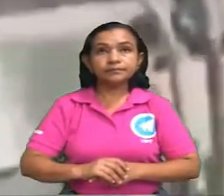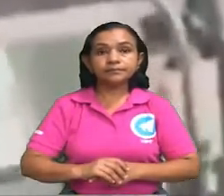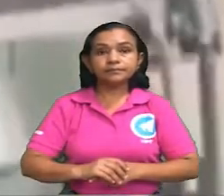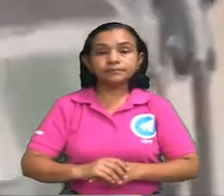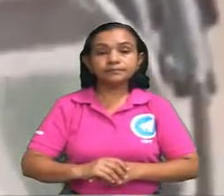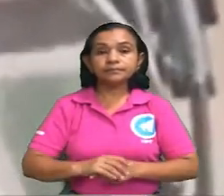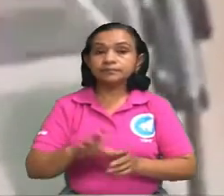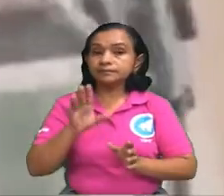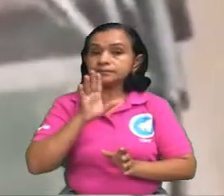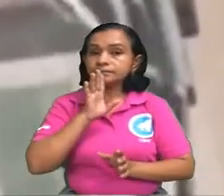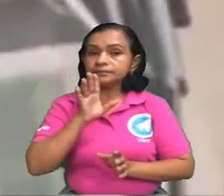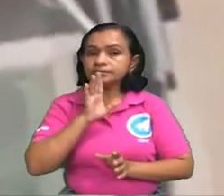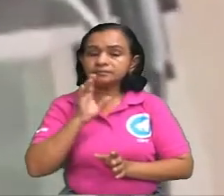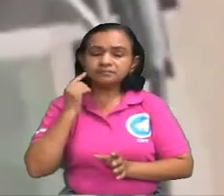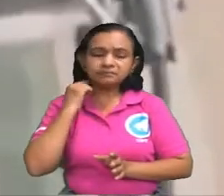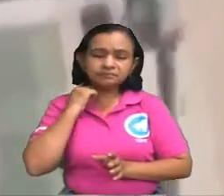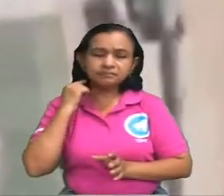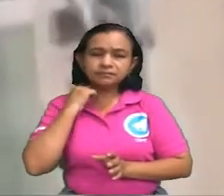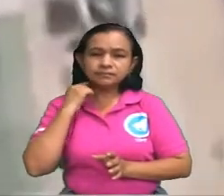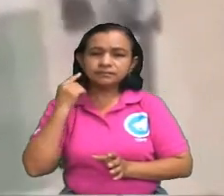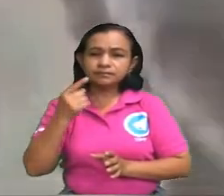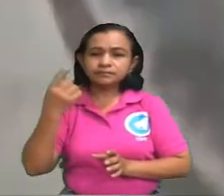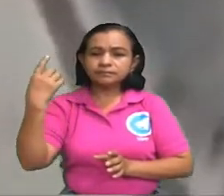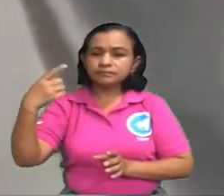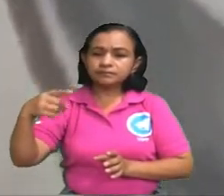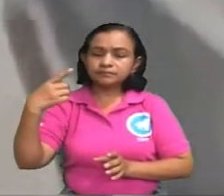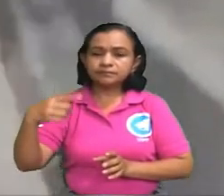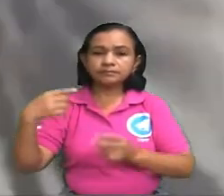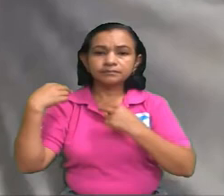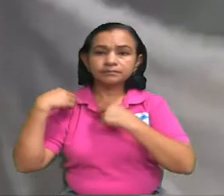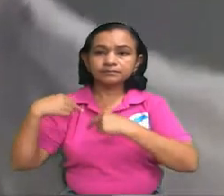Se habla con frecuencia de los derechos humanos,